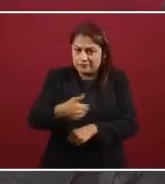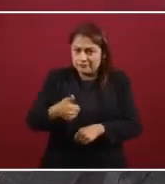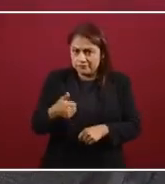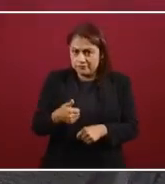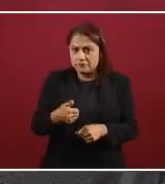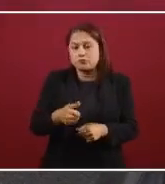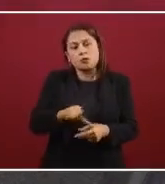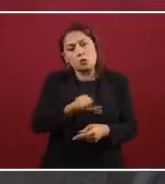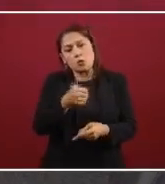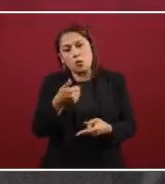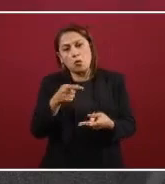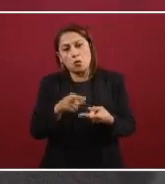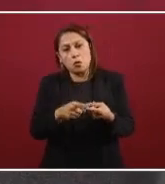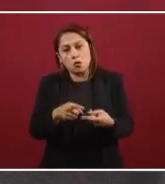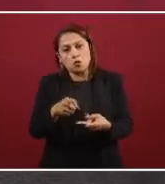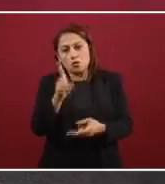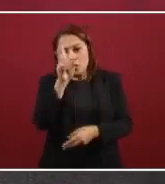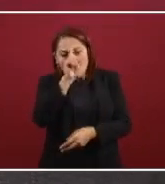Esto es muy importante